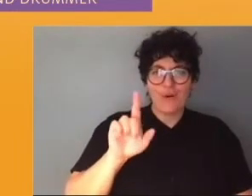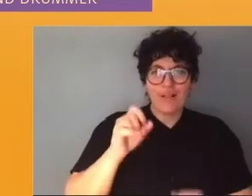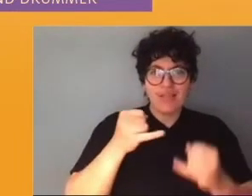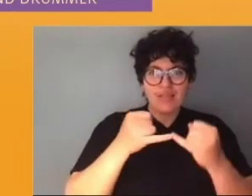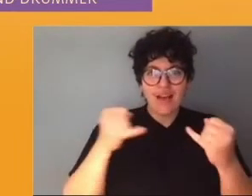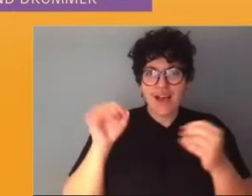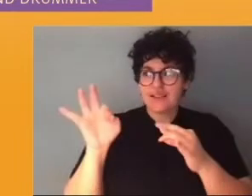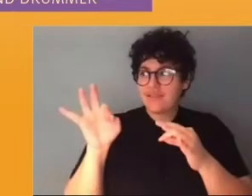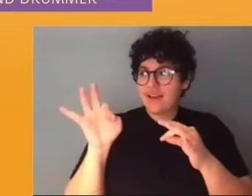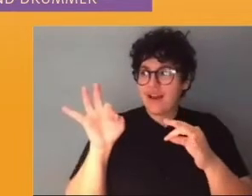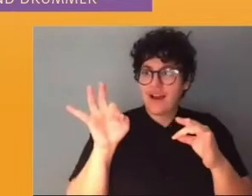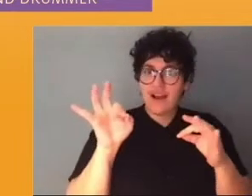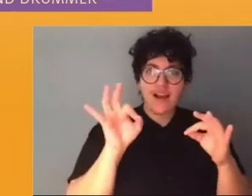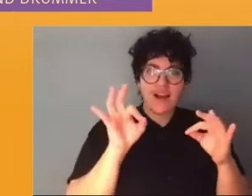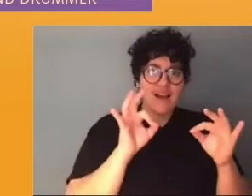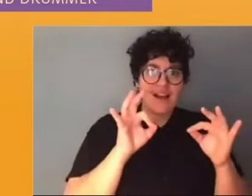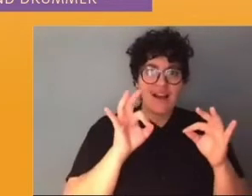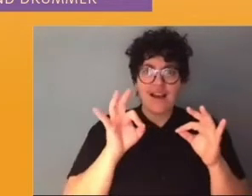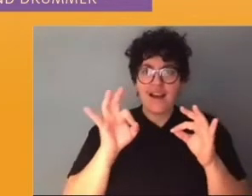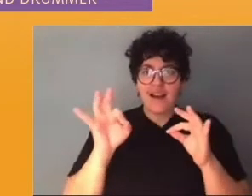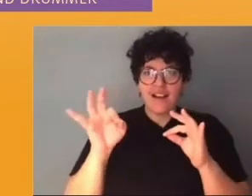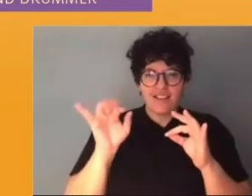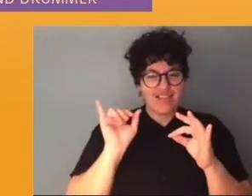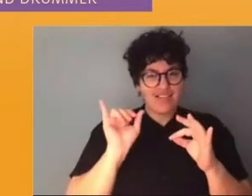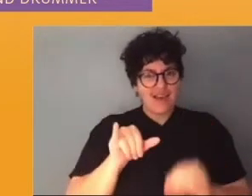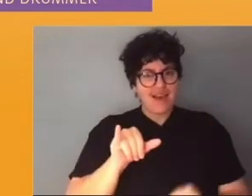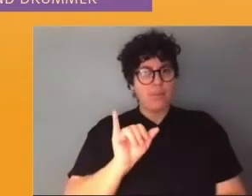una cosa donde supongo,